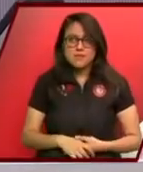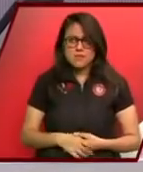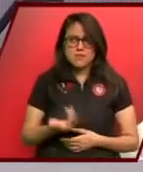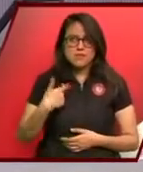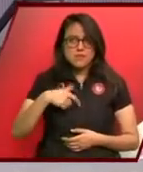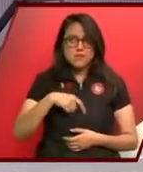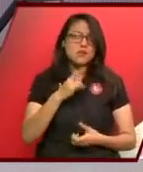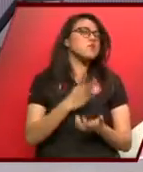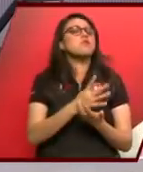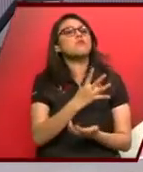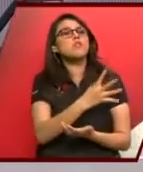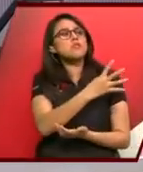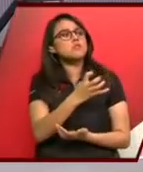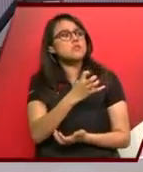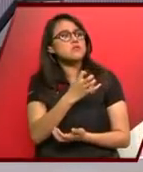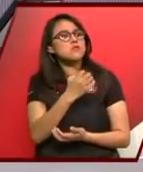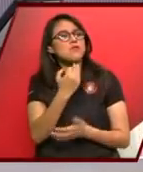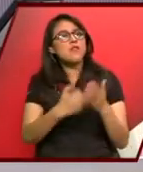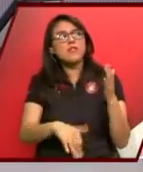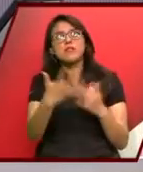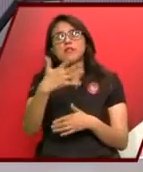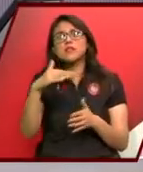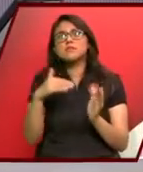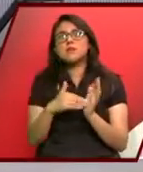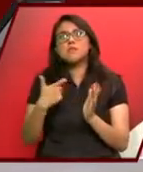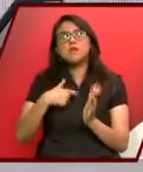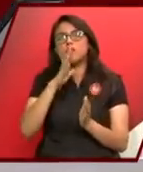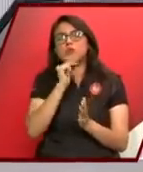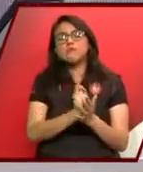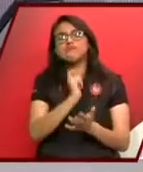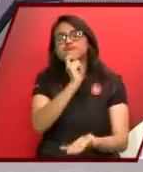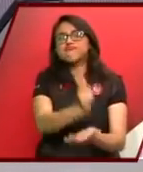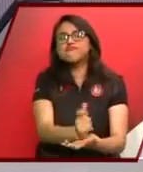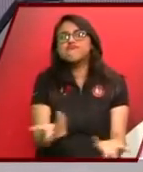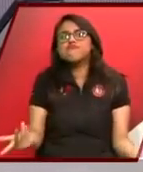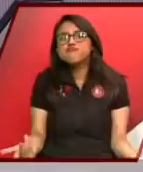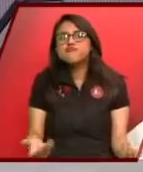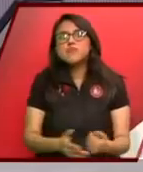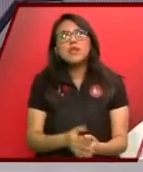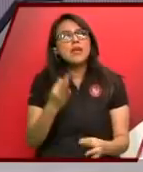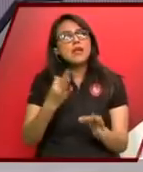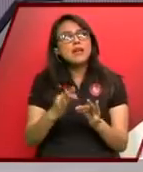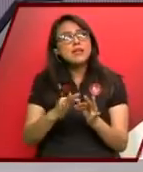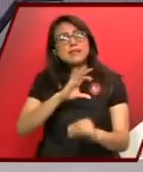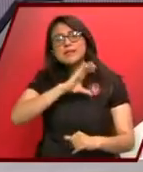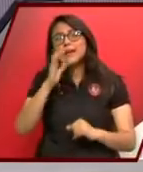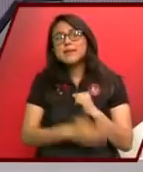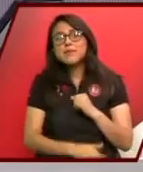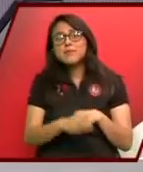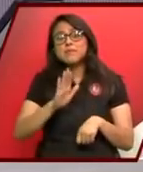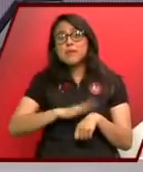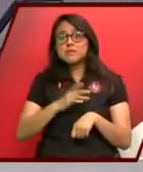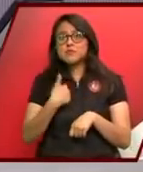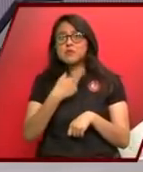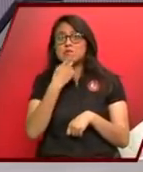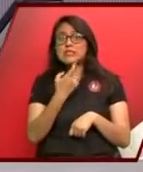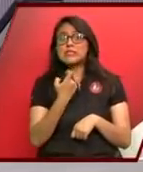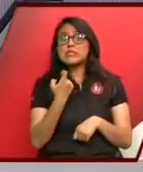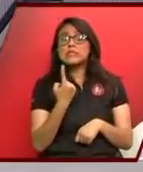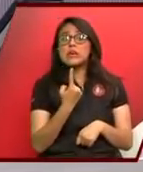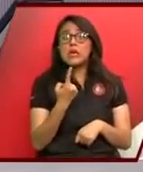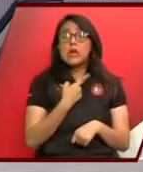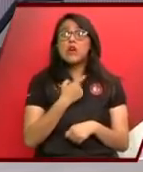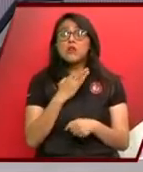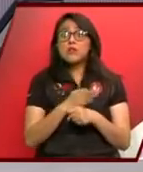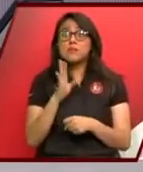Yo nada más le quité 400, le prometí 10 mil, no le voy a dar nada, no tengo nada firmado. Listo, se acabó. Lo más que podría argumentar y puedo